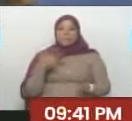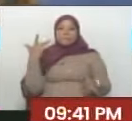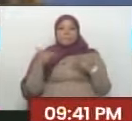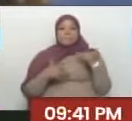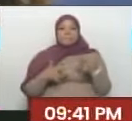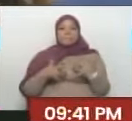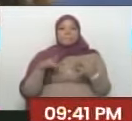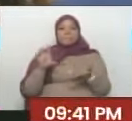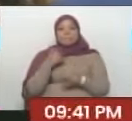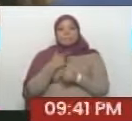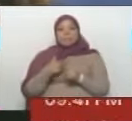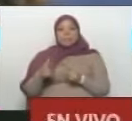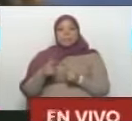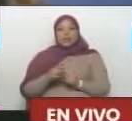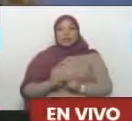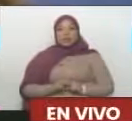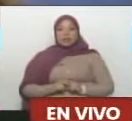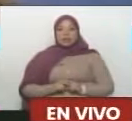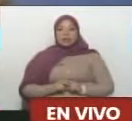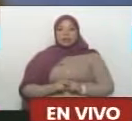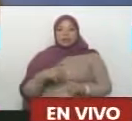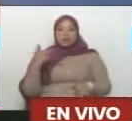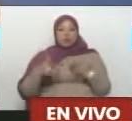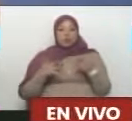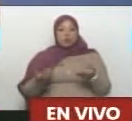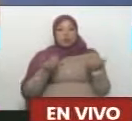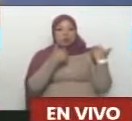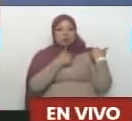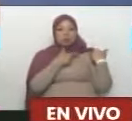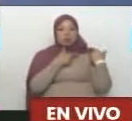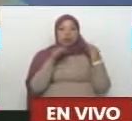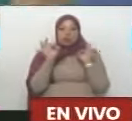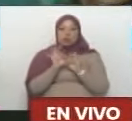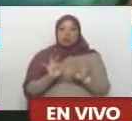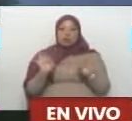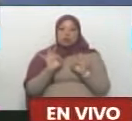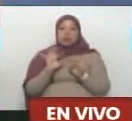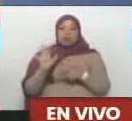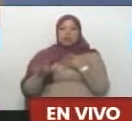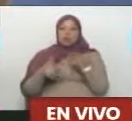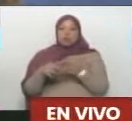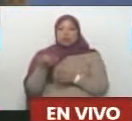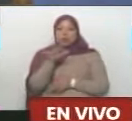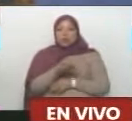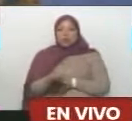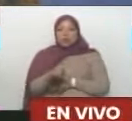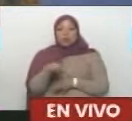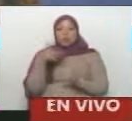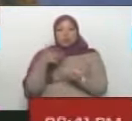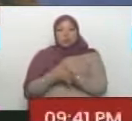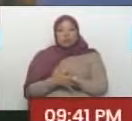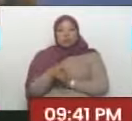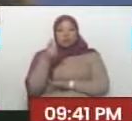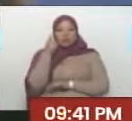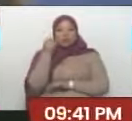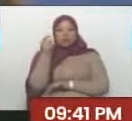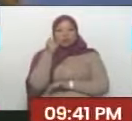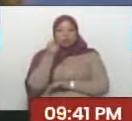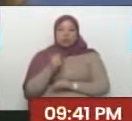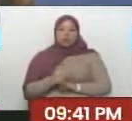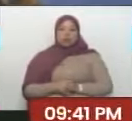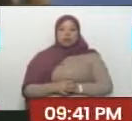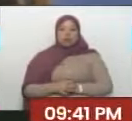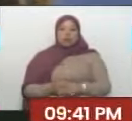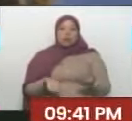Y otra cosa que quería decir es que aquí no estamos rescatando a nadie. Las manifestaciones siempre han estado ahí. Más bien a quien